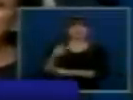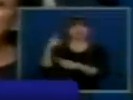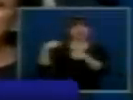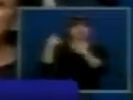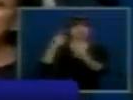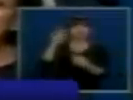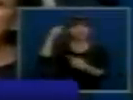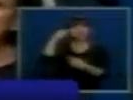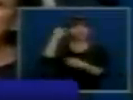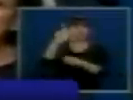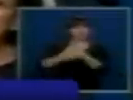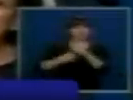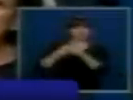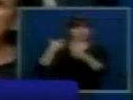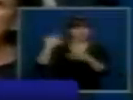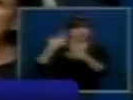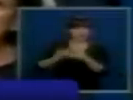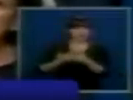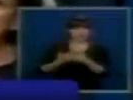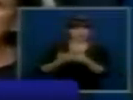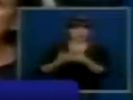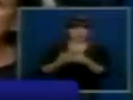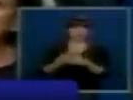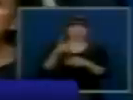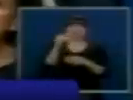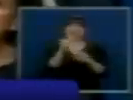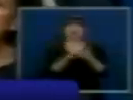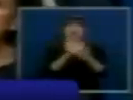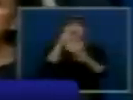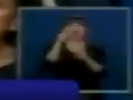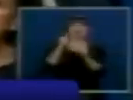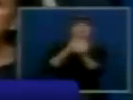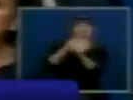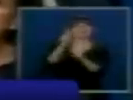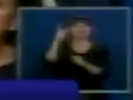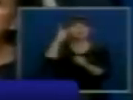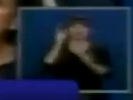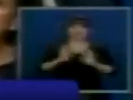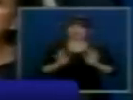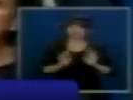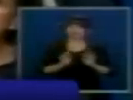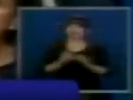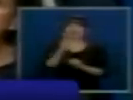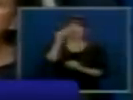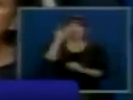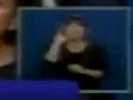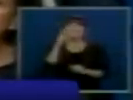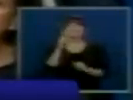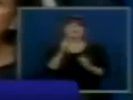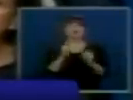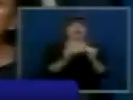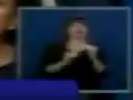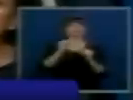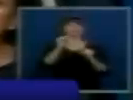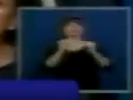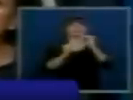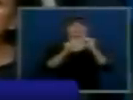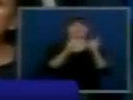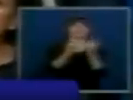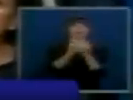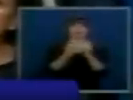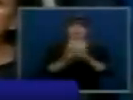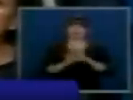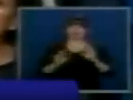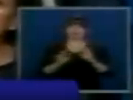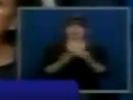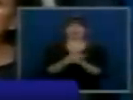años. No por revanchismos ni persecución política, no para ajustar cuentas entre facciones, sino